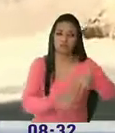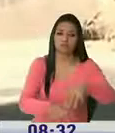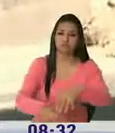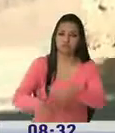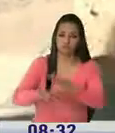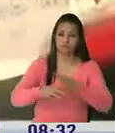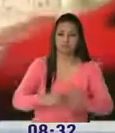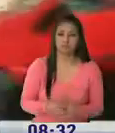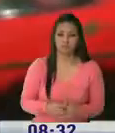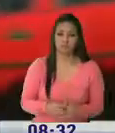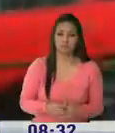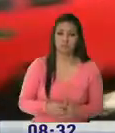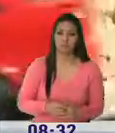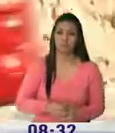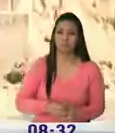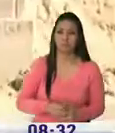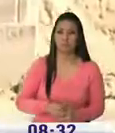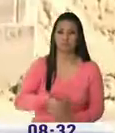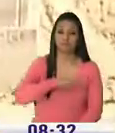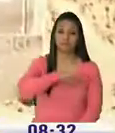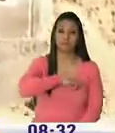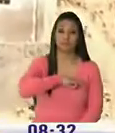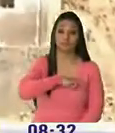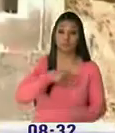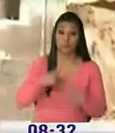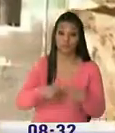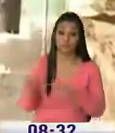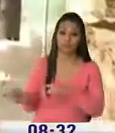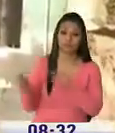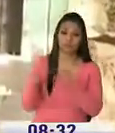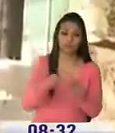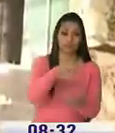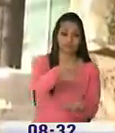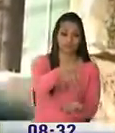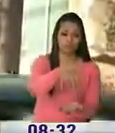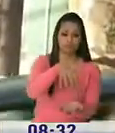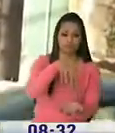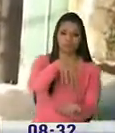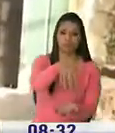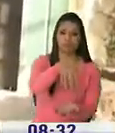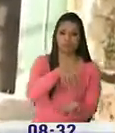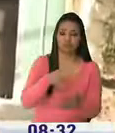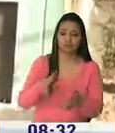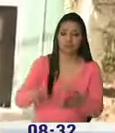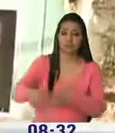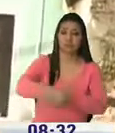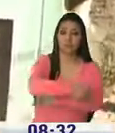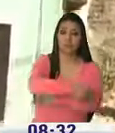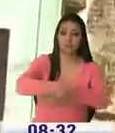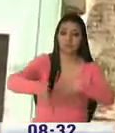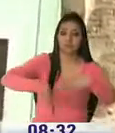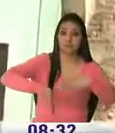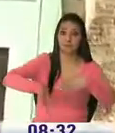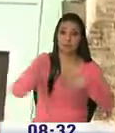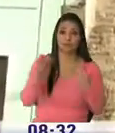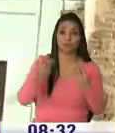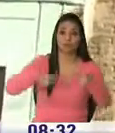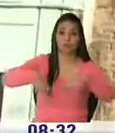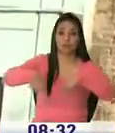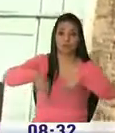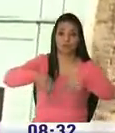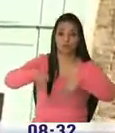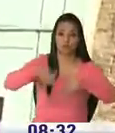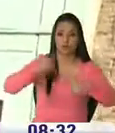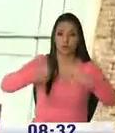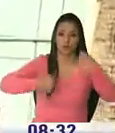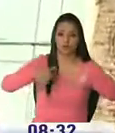El municipio de Quito es el día del colapso, trajo su maquinaria, ya que como ustedes ven es una esquina muy concurrida y estaba obstaculizando el